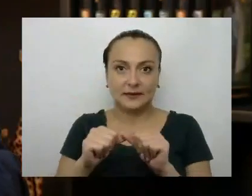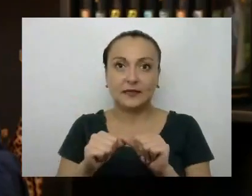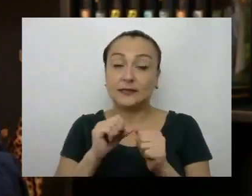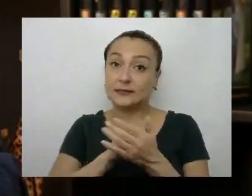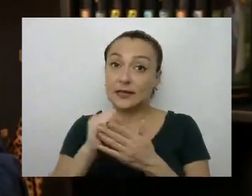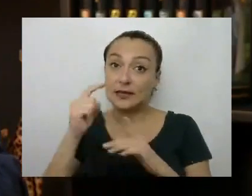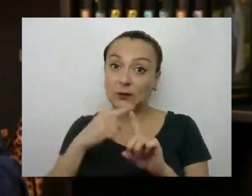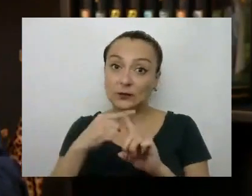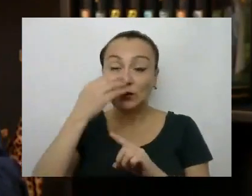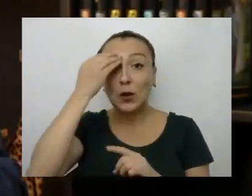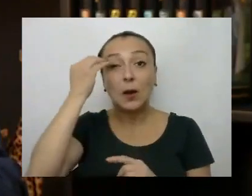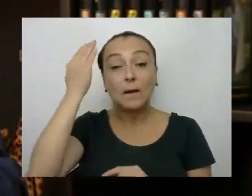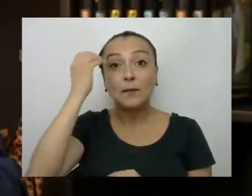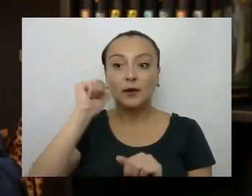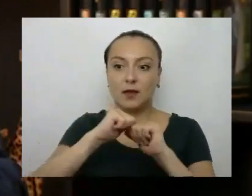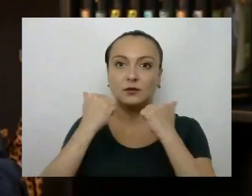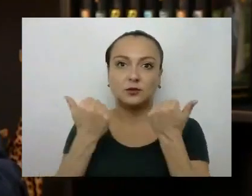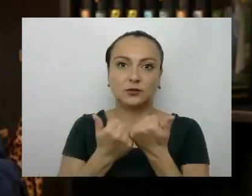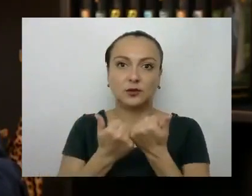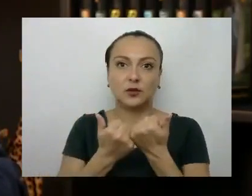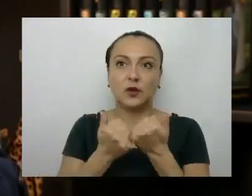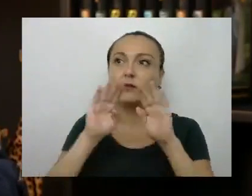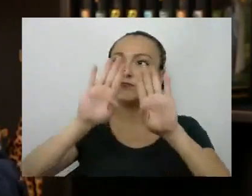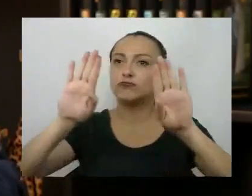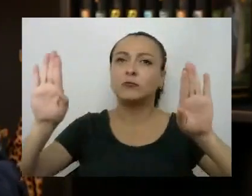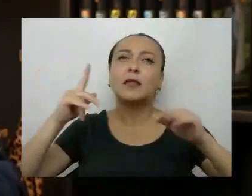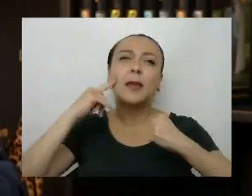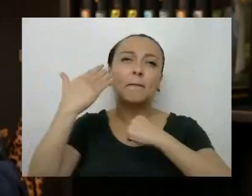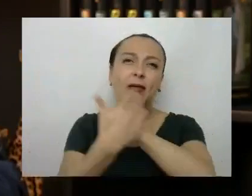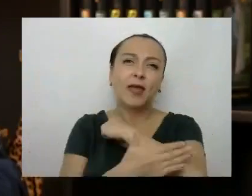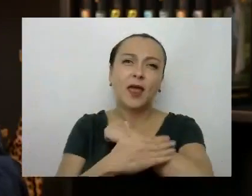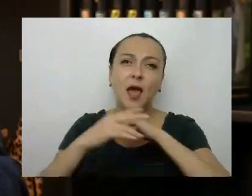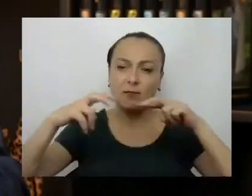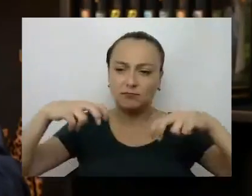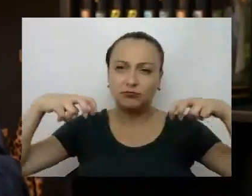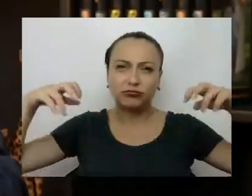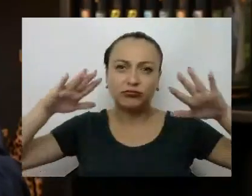porque la Asociación de Tabladeros Santacruceños se prepara con 11...